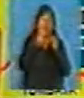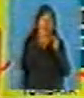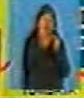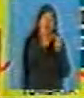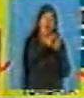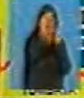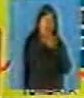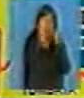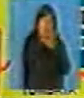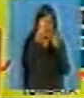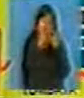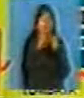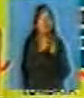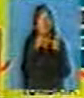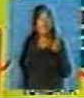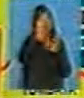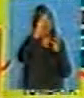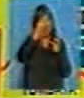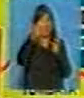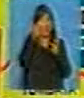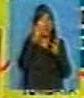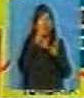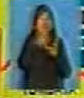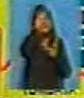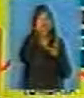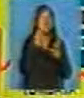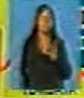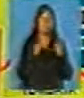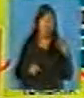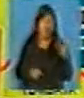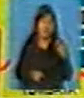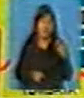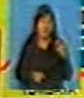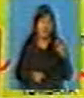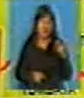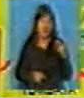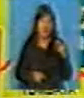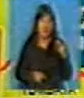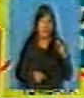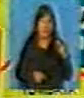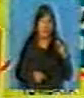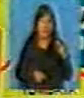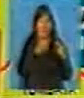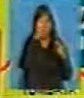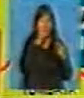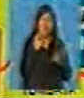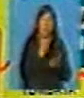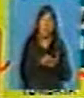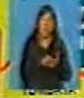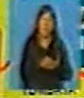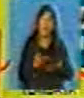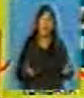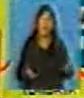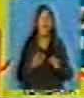que estos son los resultados que tienen que ver con los cargos nacionales. Ya enseguida vamos a analizar un poco más cómo va a quedar conformada